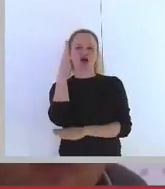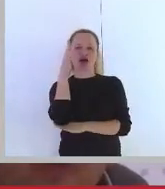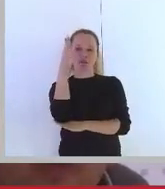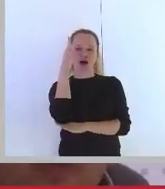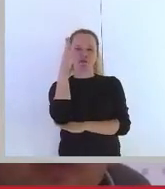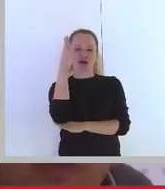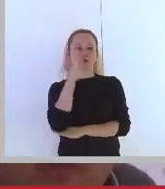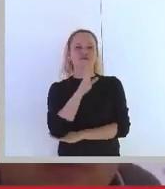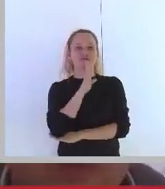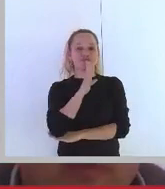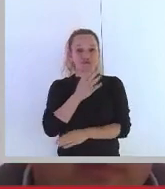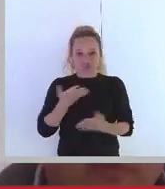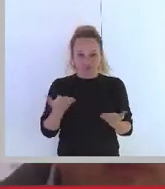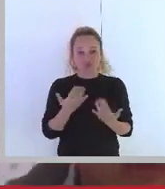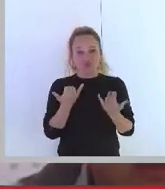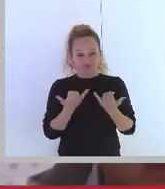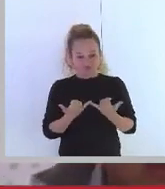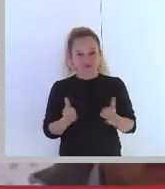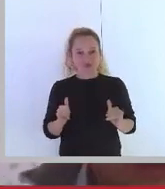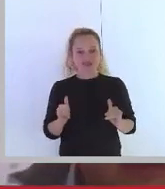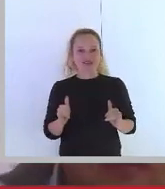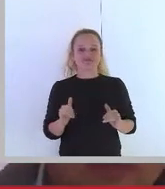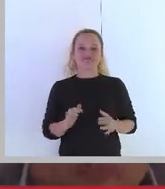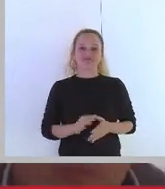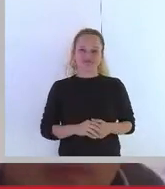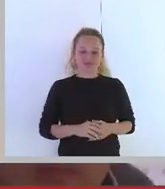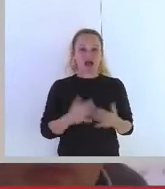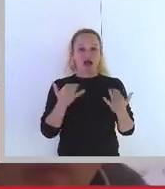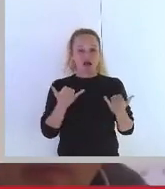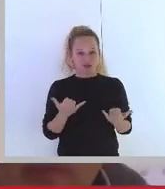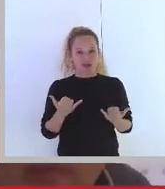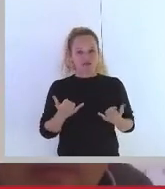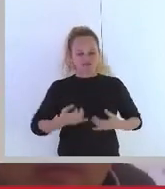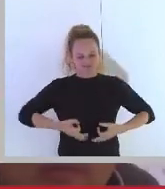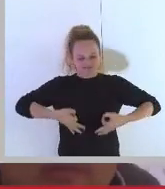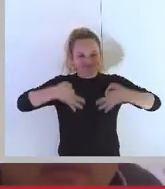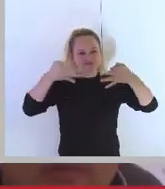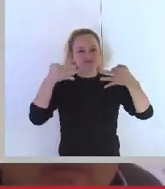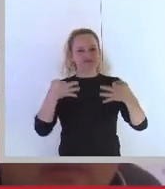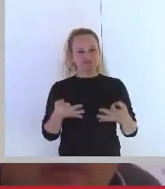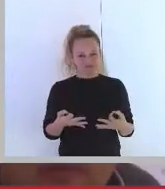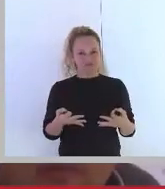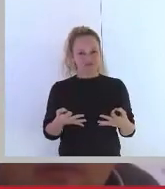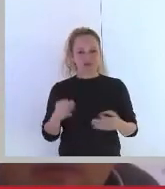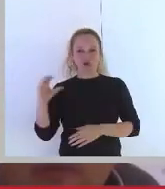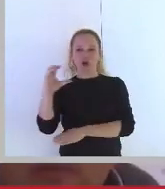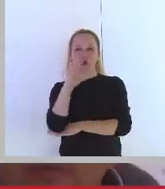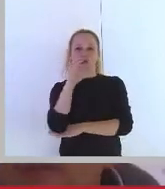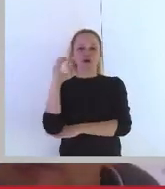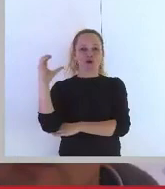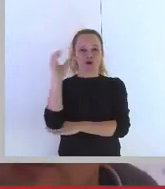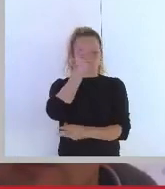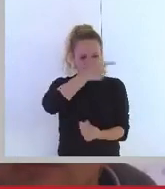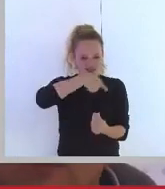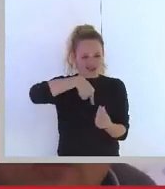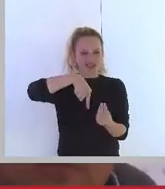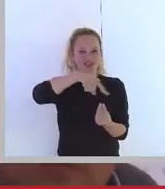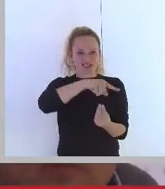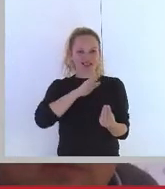Entonces, para cerrar esta parte, porque tenemos la instalación colombiana, o sea,